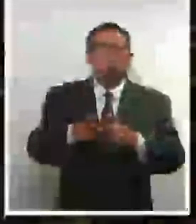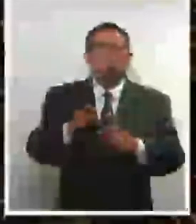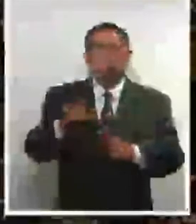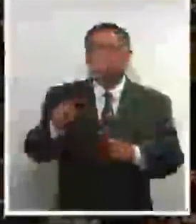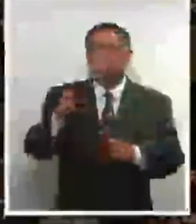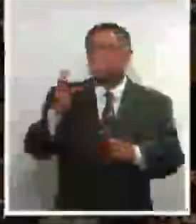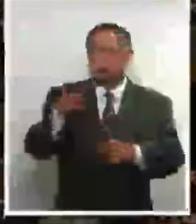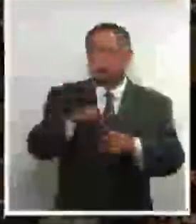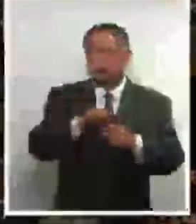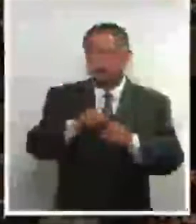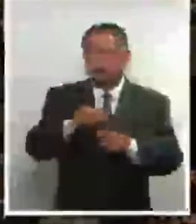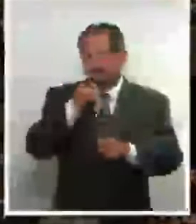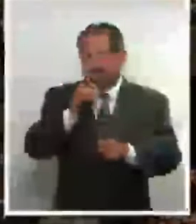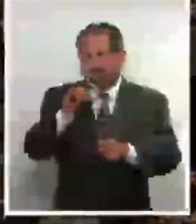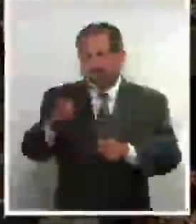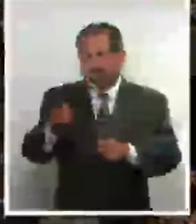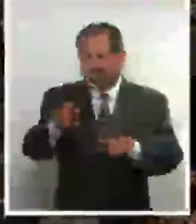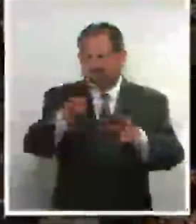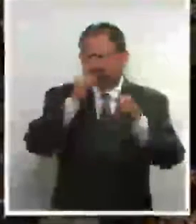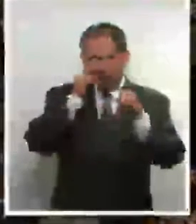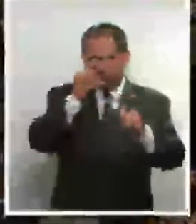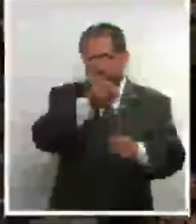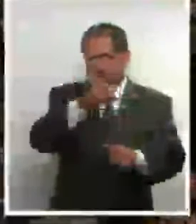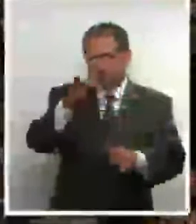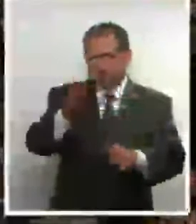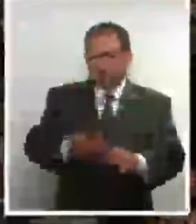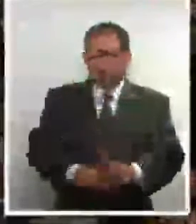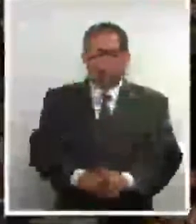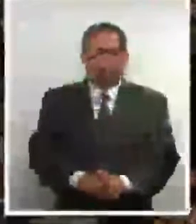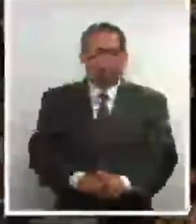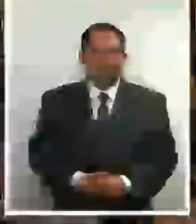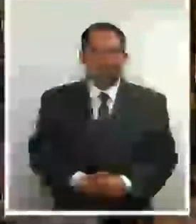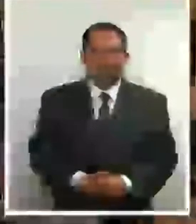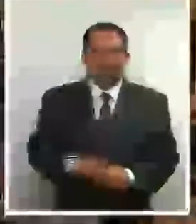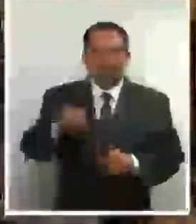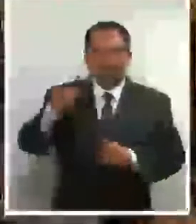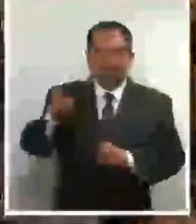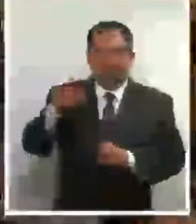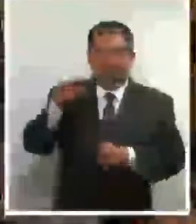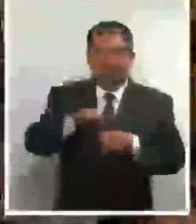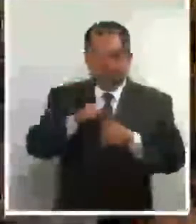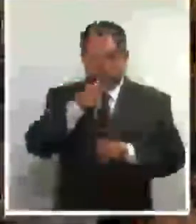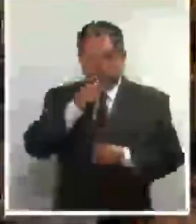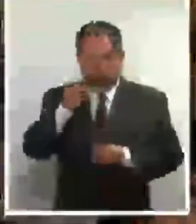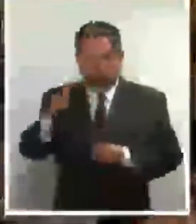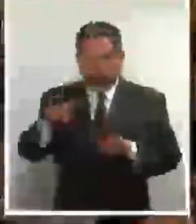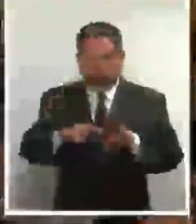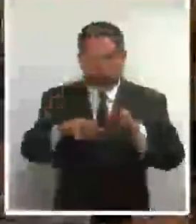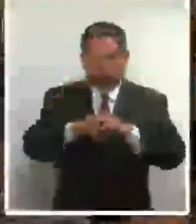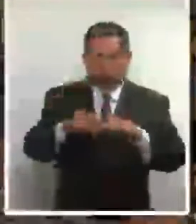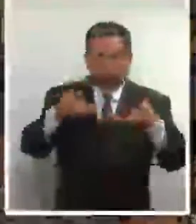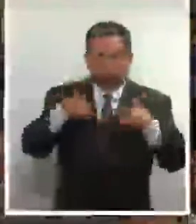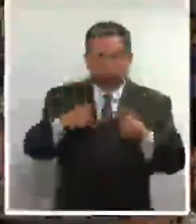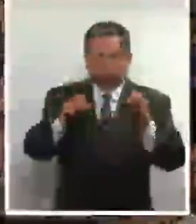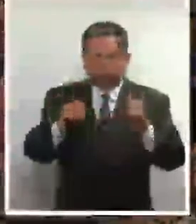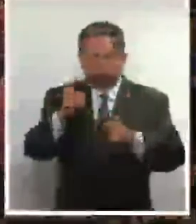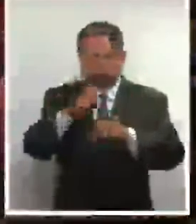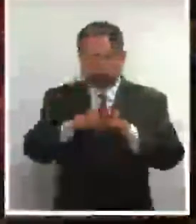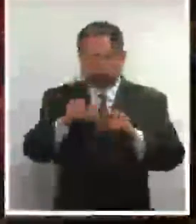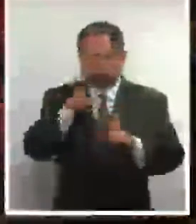emitido 73 votos a favor. Escuchemos el resultado. 73 votos a favor, 0 abstención y 1 en